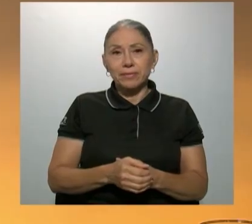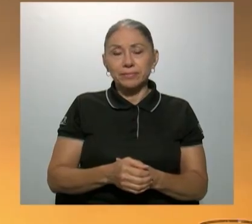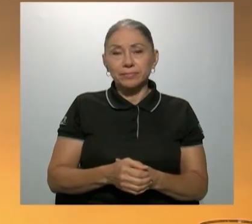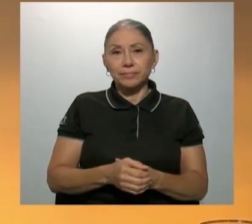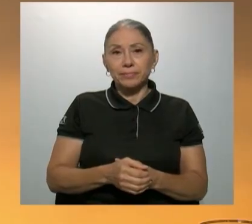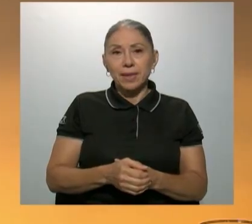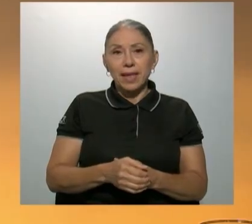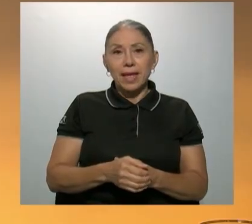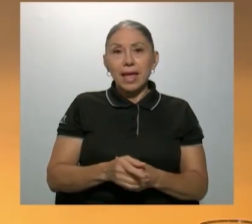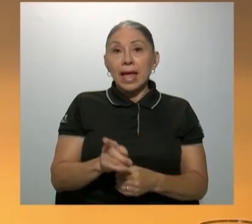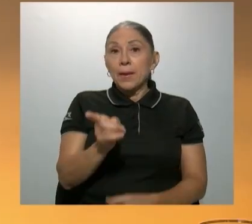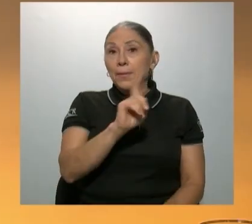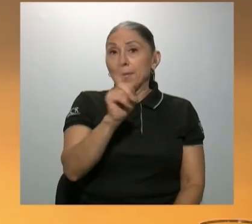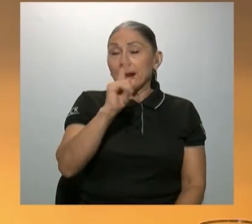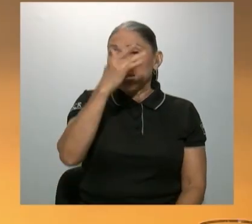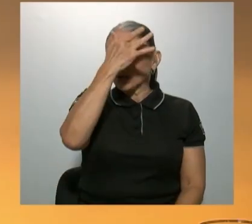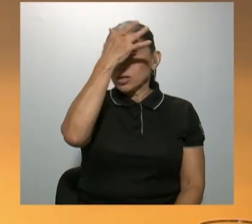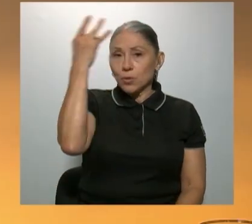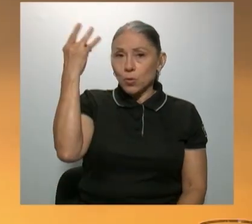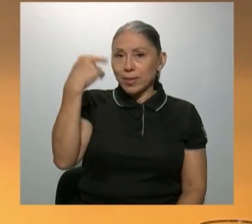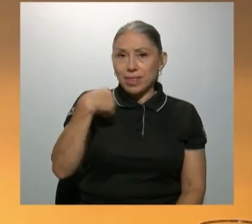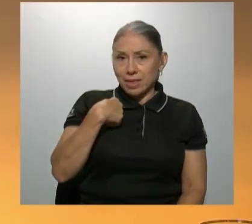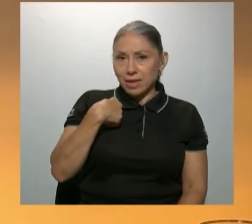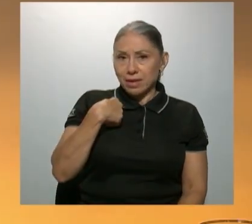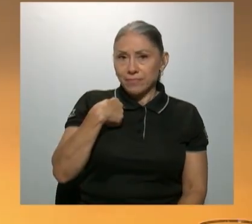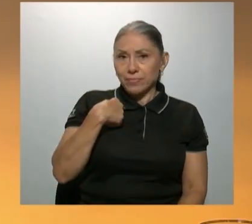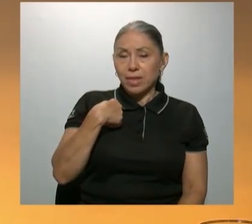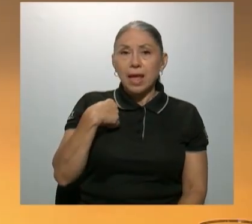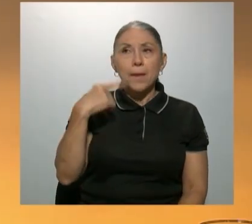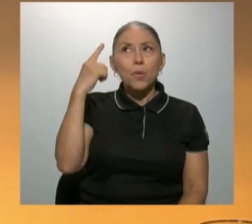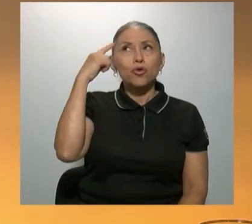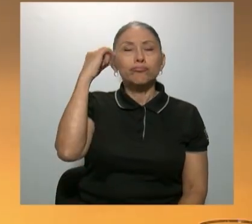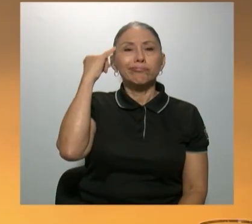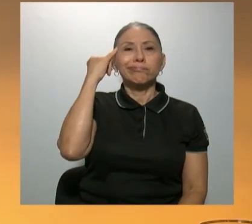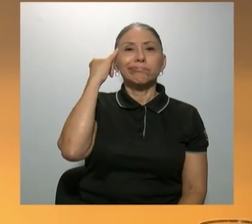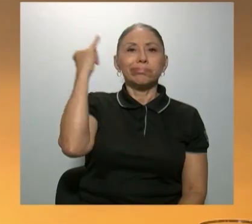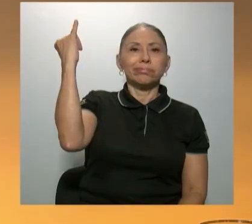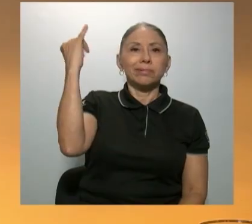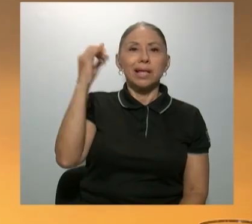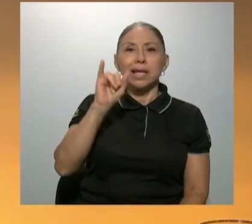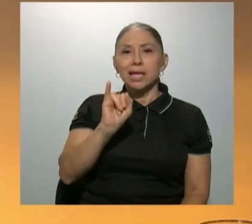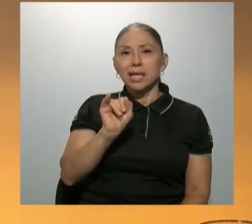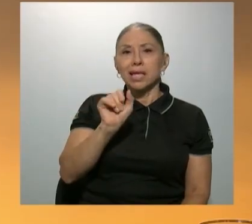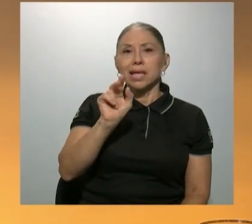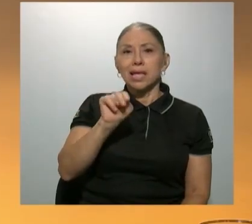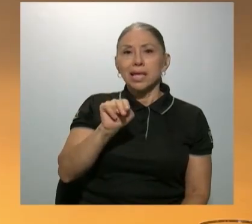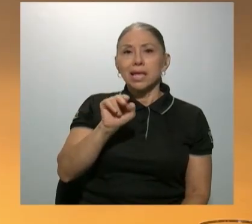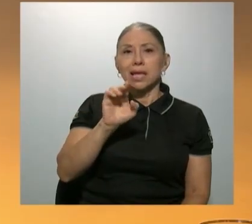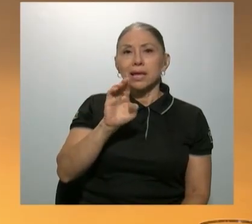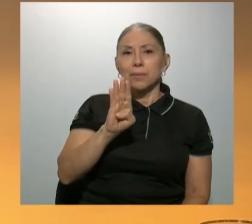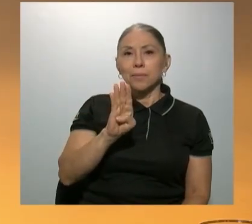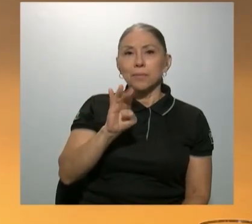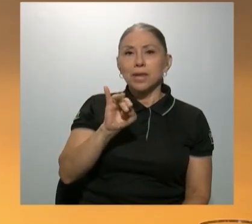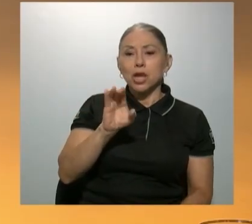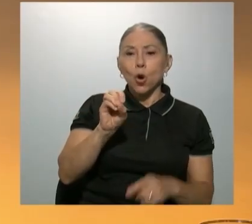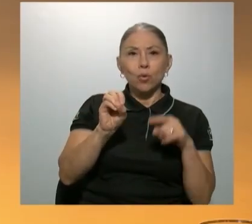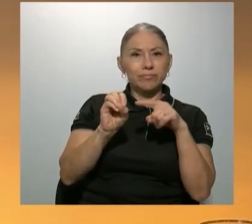para que no se me olvide, que por iniciativa de INVIO, y ya diremos luego qué es